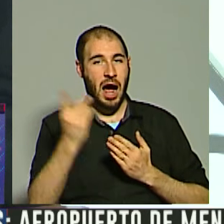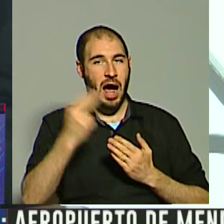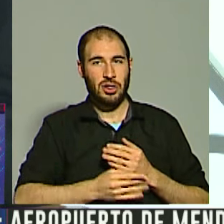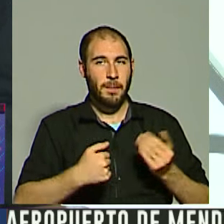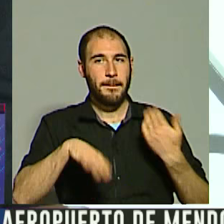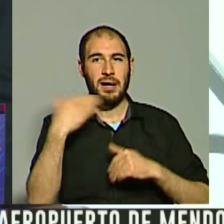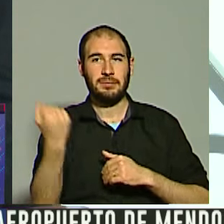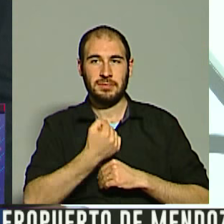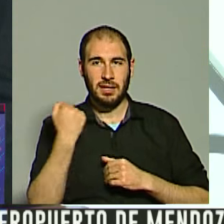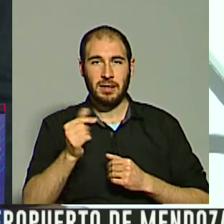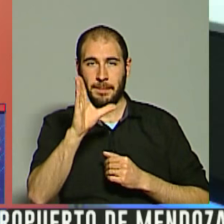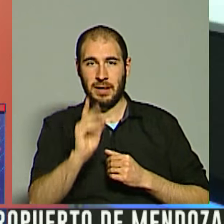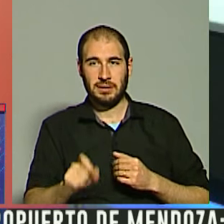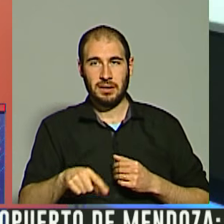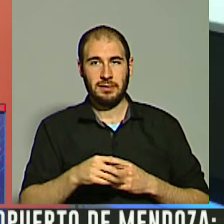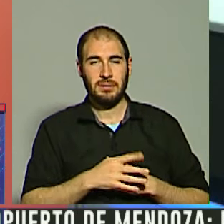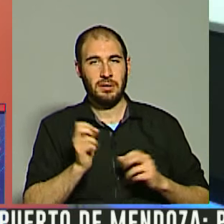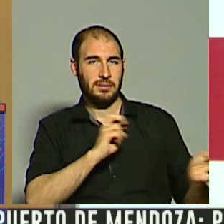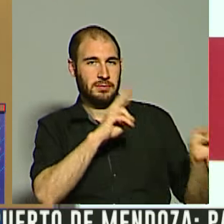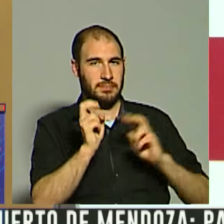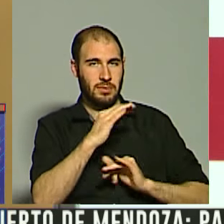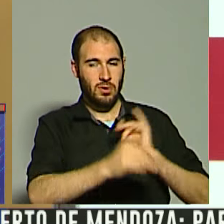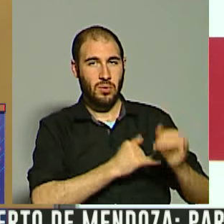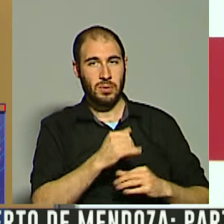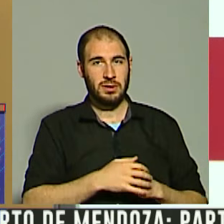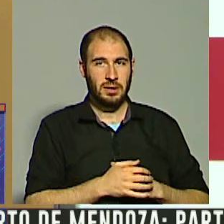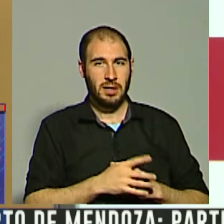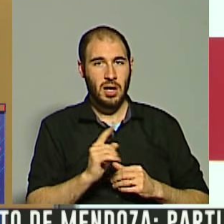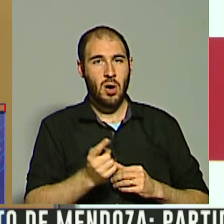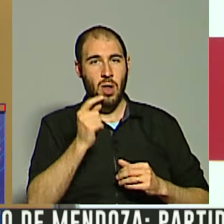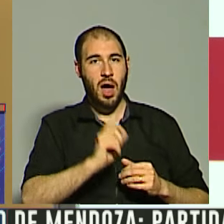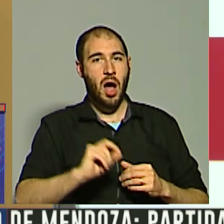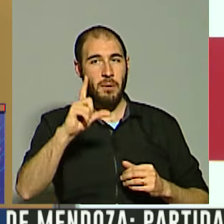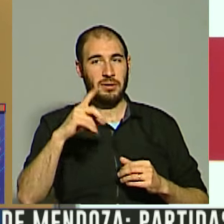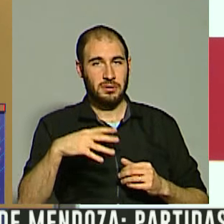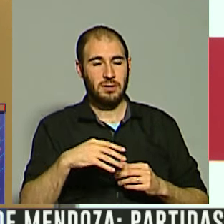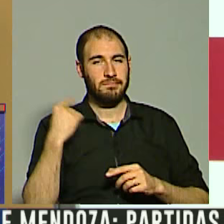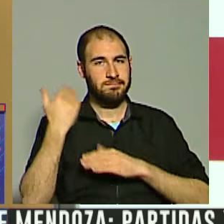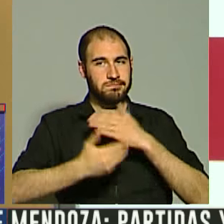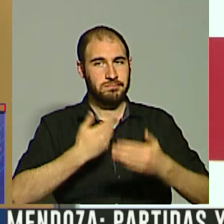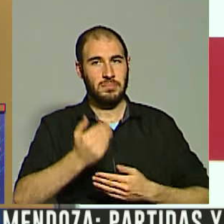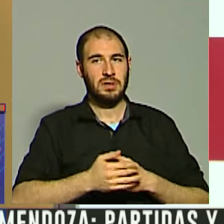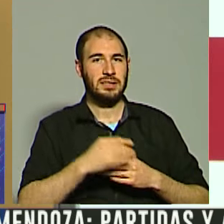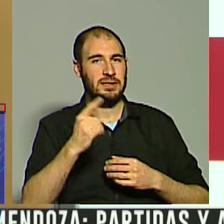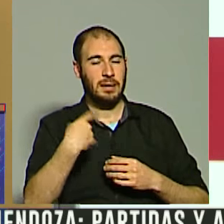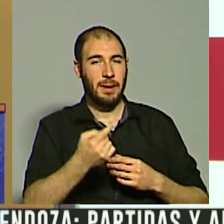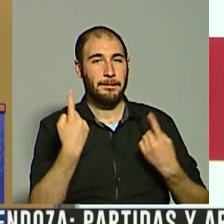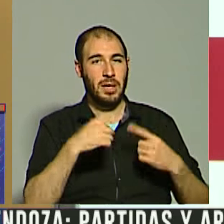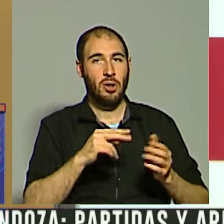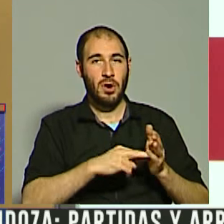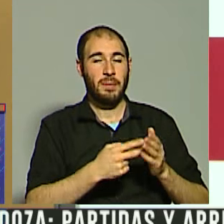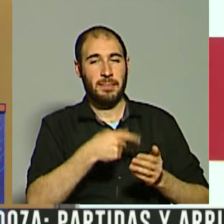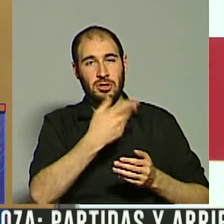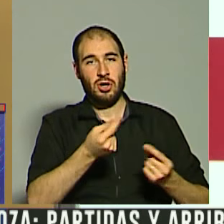más importante que hay en nuestro país. Bueno, vamos a cambiar de tema y nos vamos a referir a uno de los aumentos que se vienen dando ya de forma sistemática, pero que afecta al